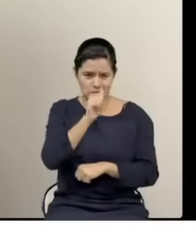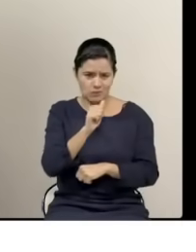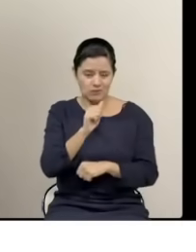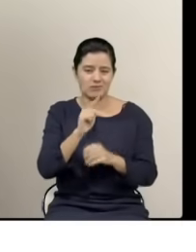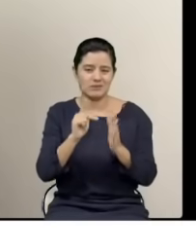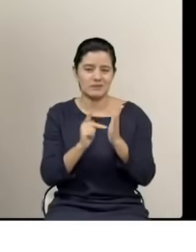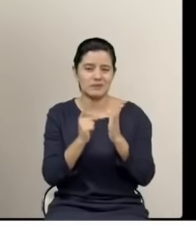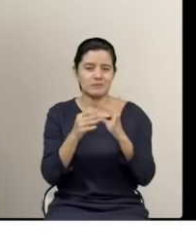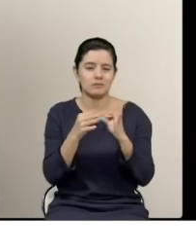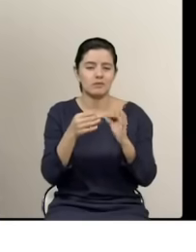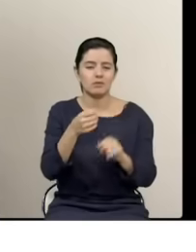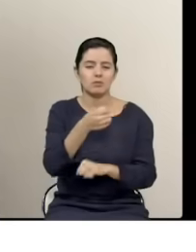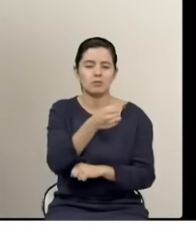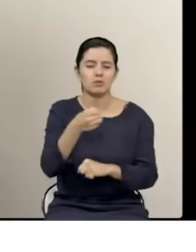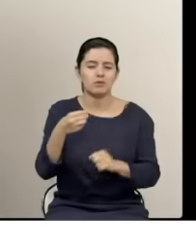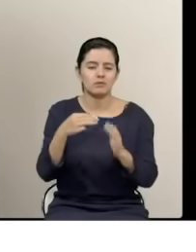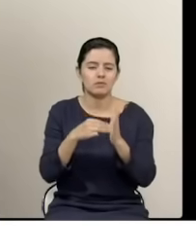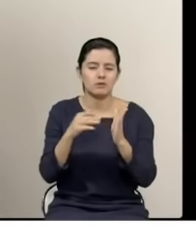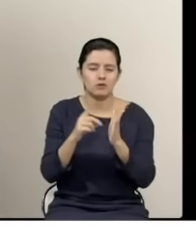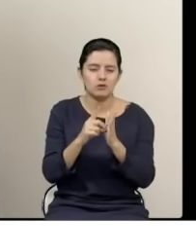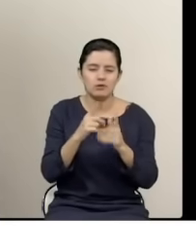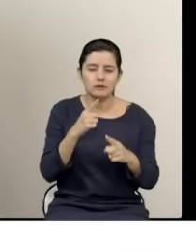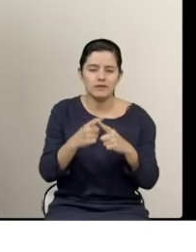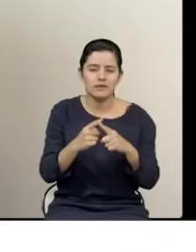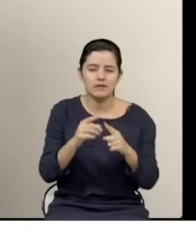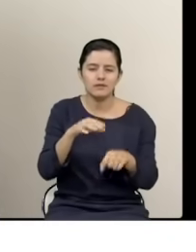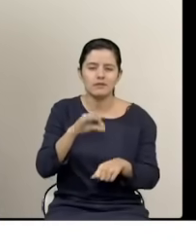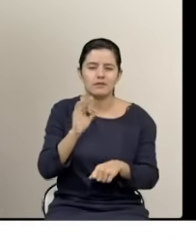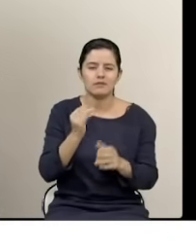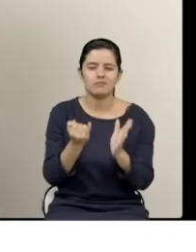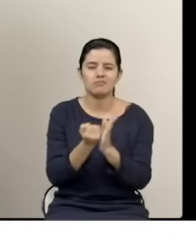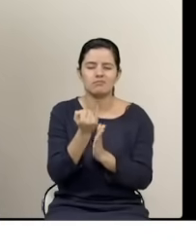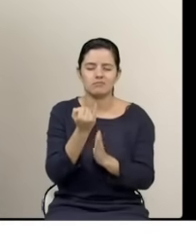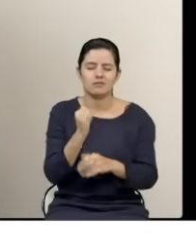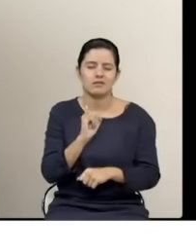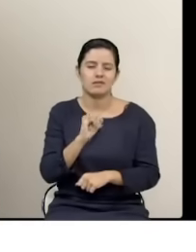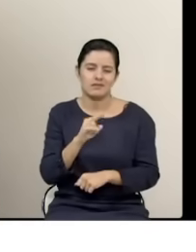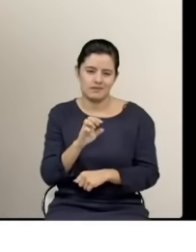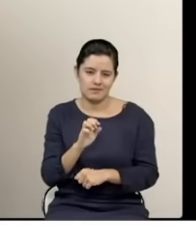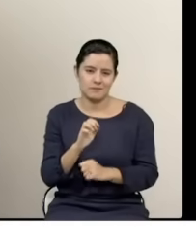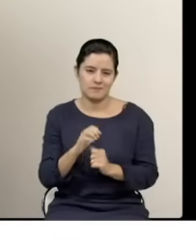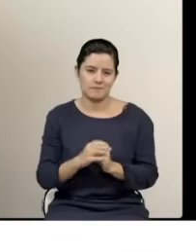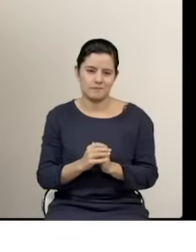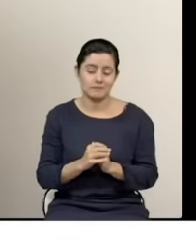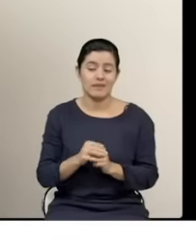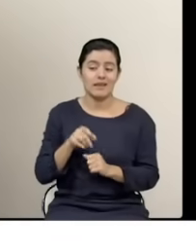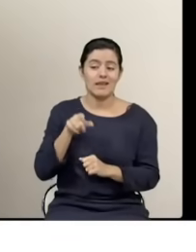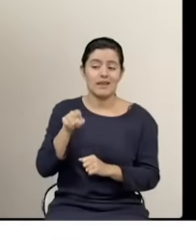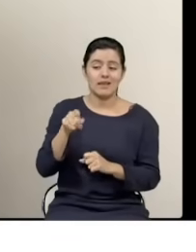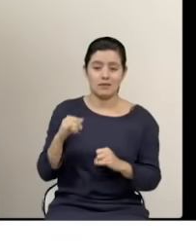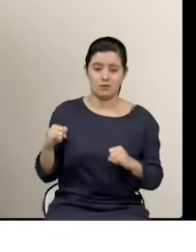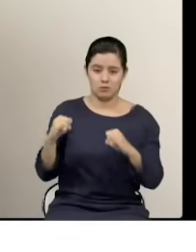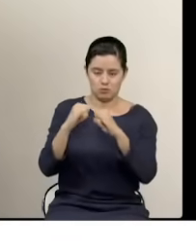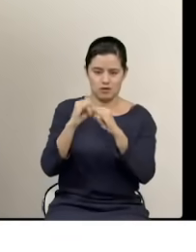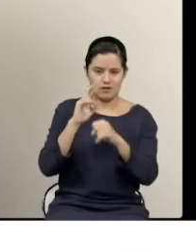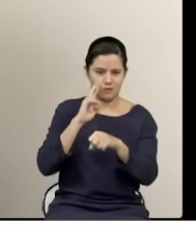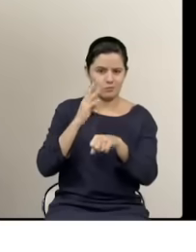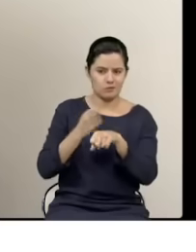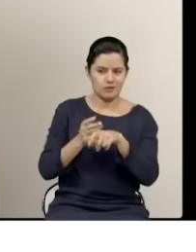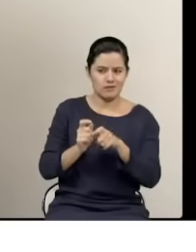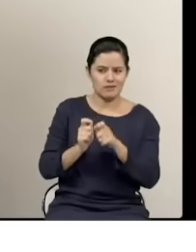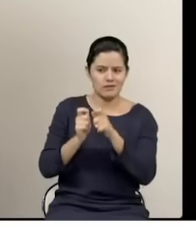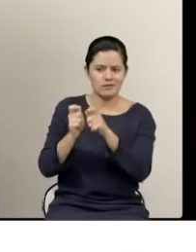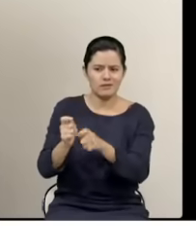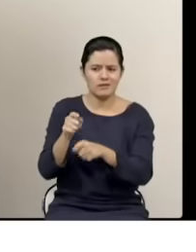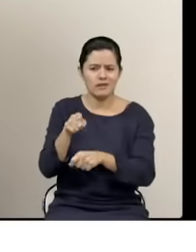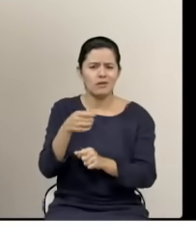INE no la institución académica la institución aplicará esa metodología para darnos